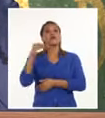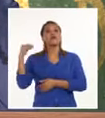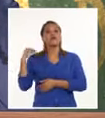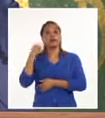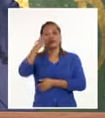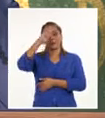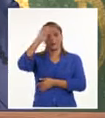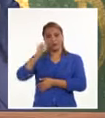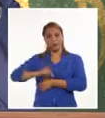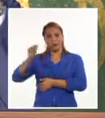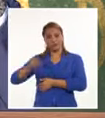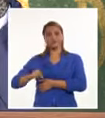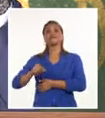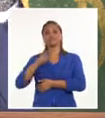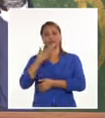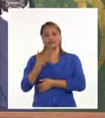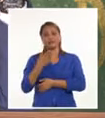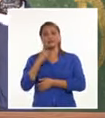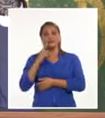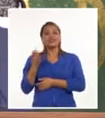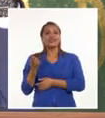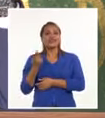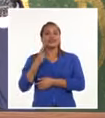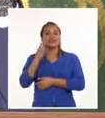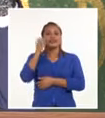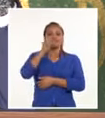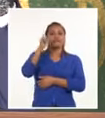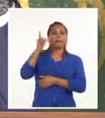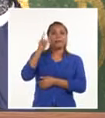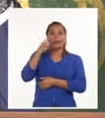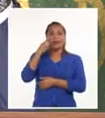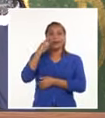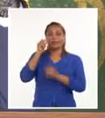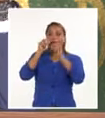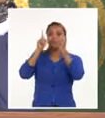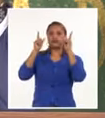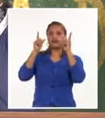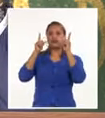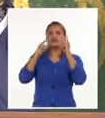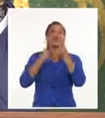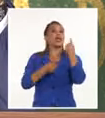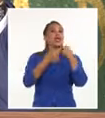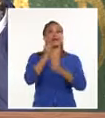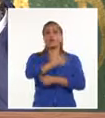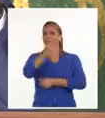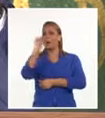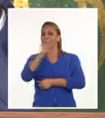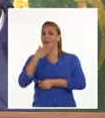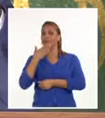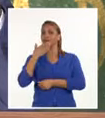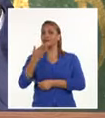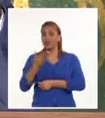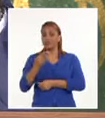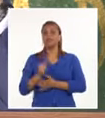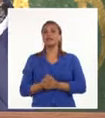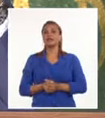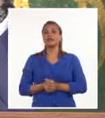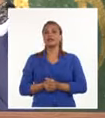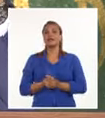Cuba. Devolverle la vista a una persona ya sería un logro extraordinario, pero devolverle la vida